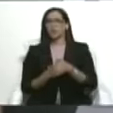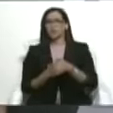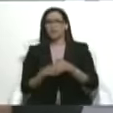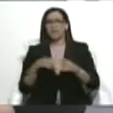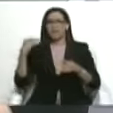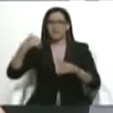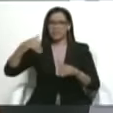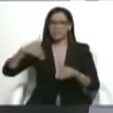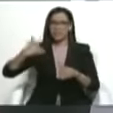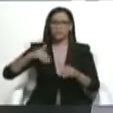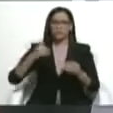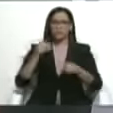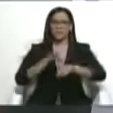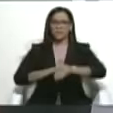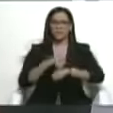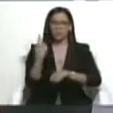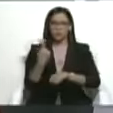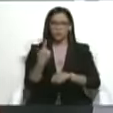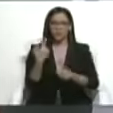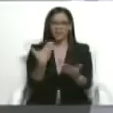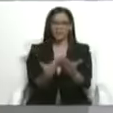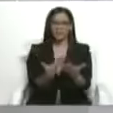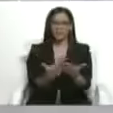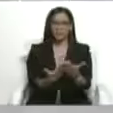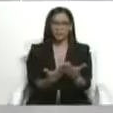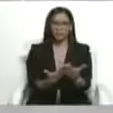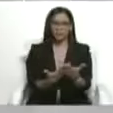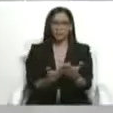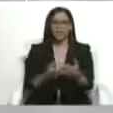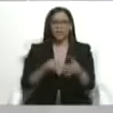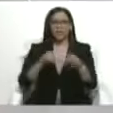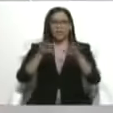el testimonio escrito